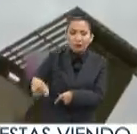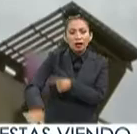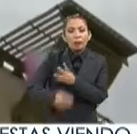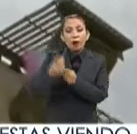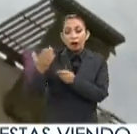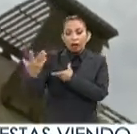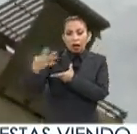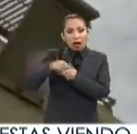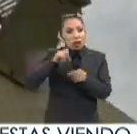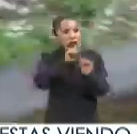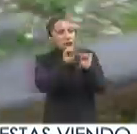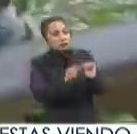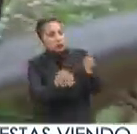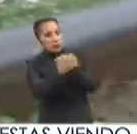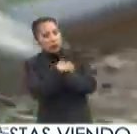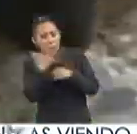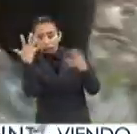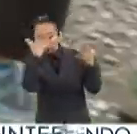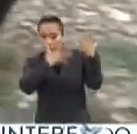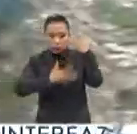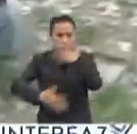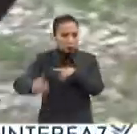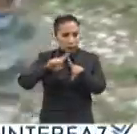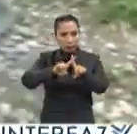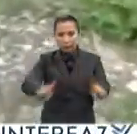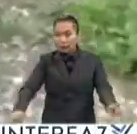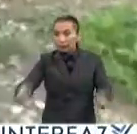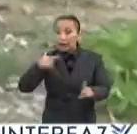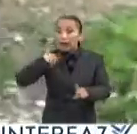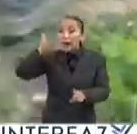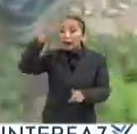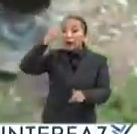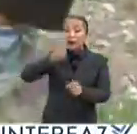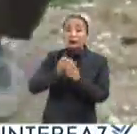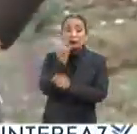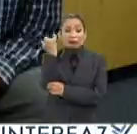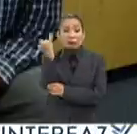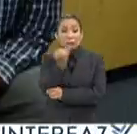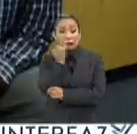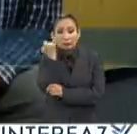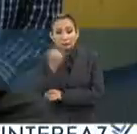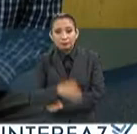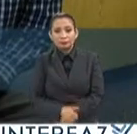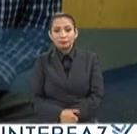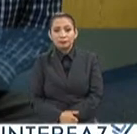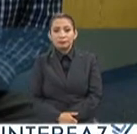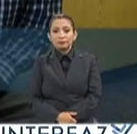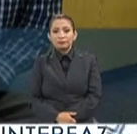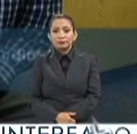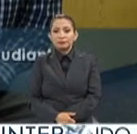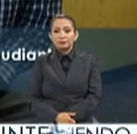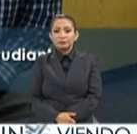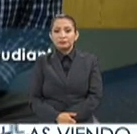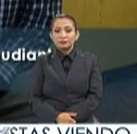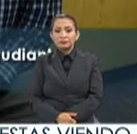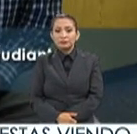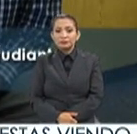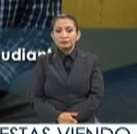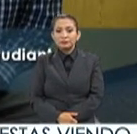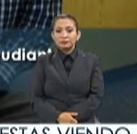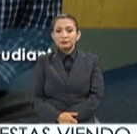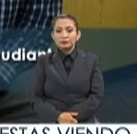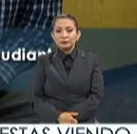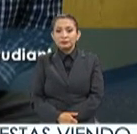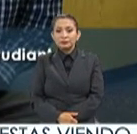la incorporación a un sistema educativo distinto y el reto de aprender un nuevo idioma. Personally, I think there's a